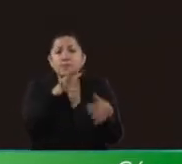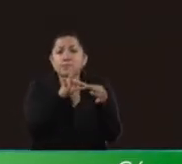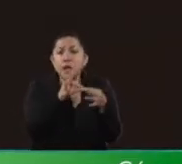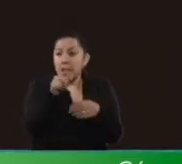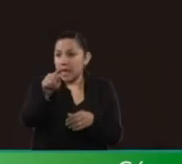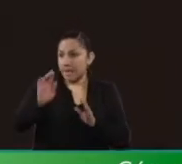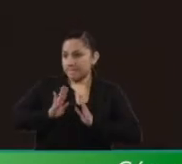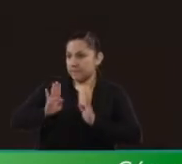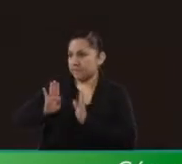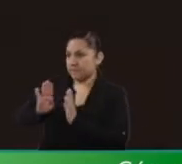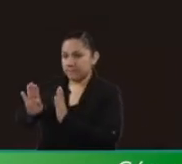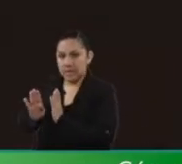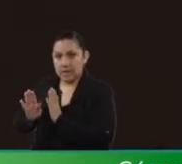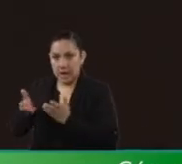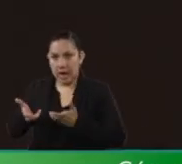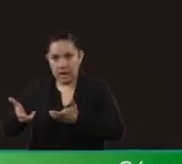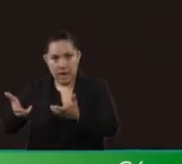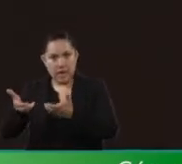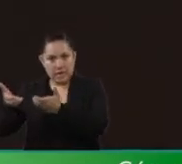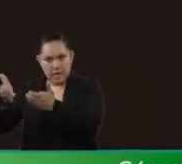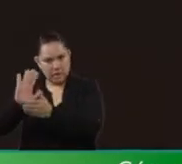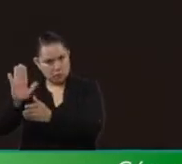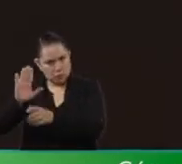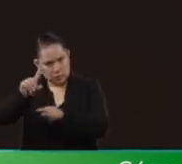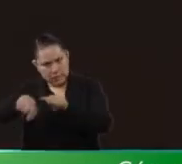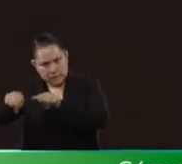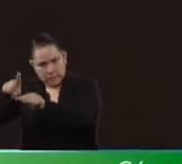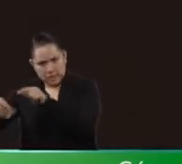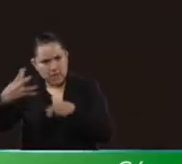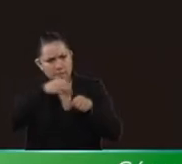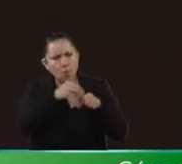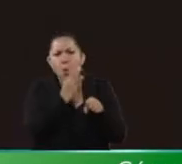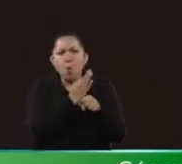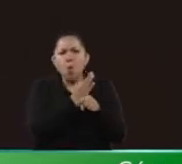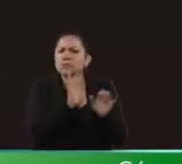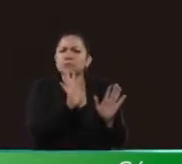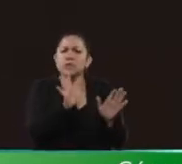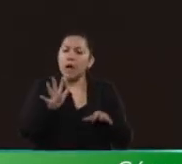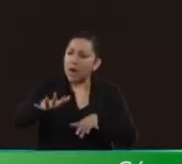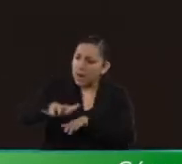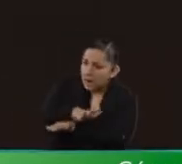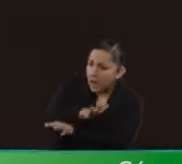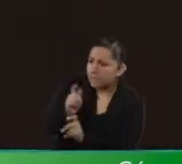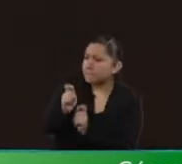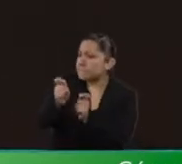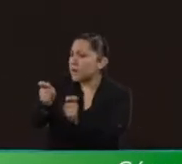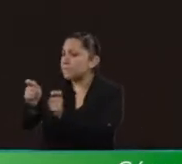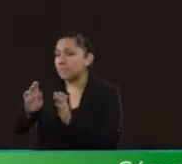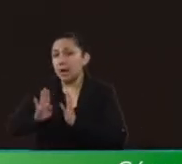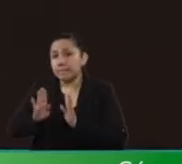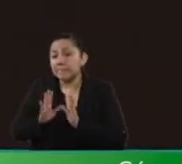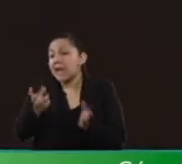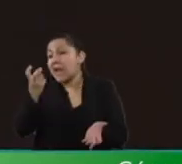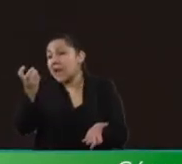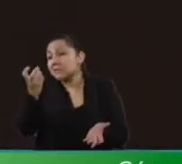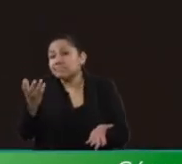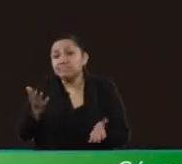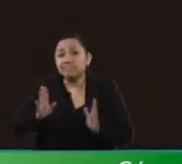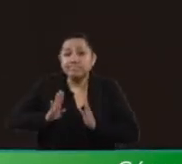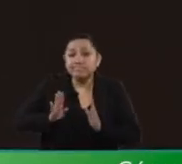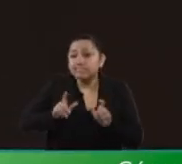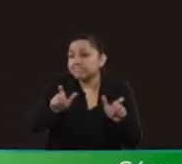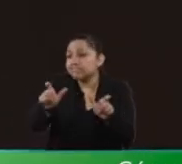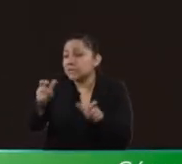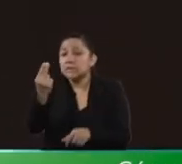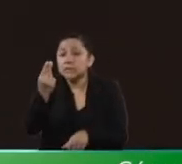de opinión y lo justifica diciendo que le heredaron el problema. Así desestimó la gravedad de la